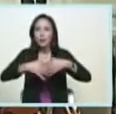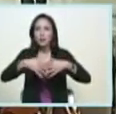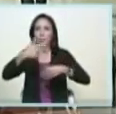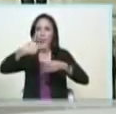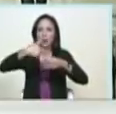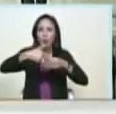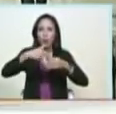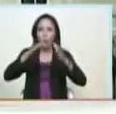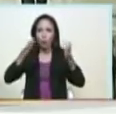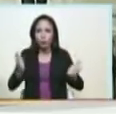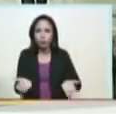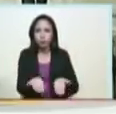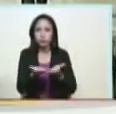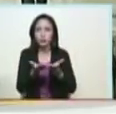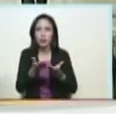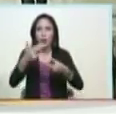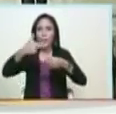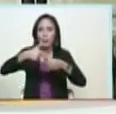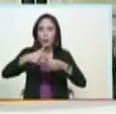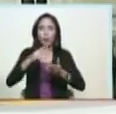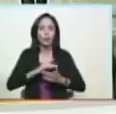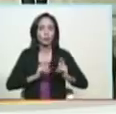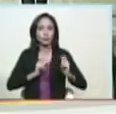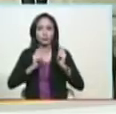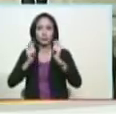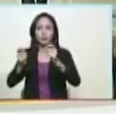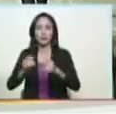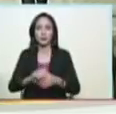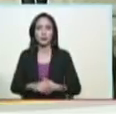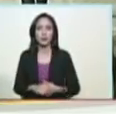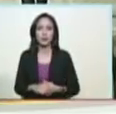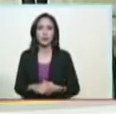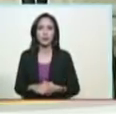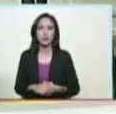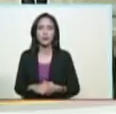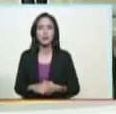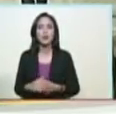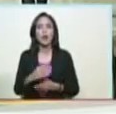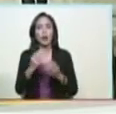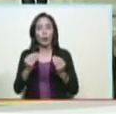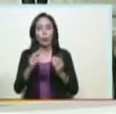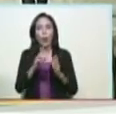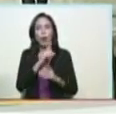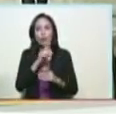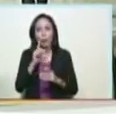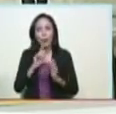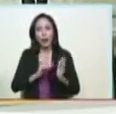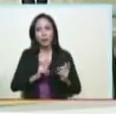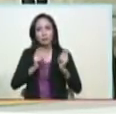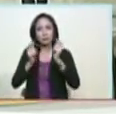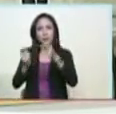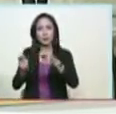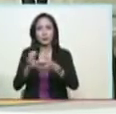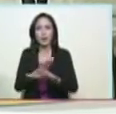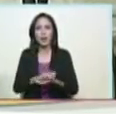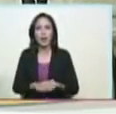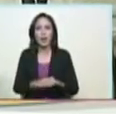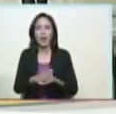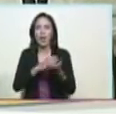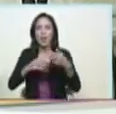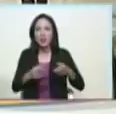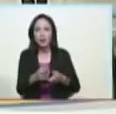se trata del bloque ayacucho 2 aria ayacucho de la faja petrolífera del